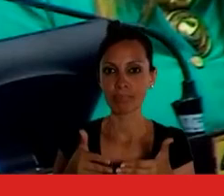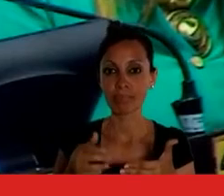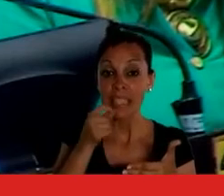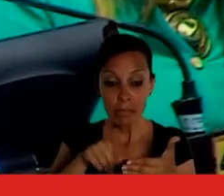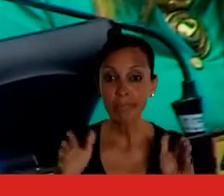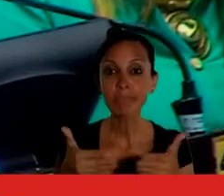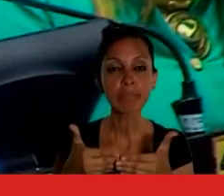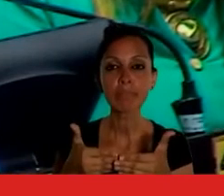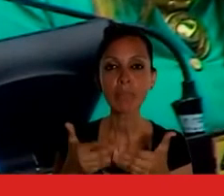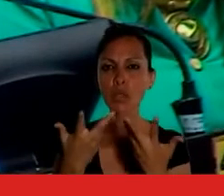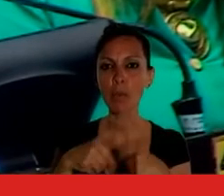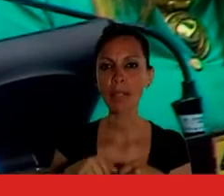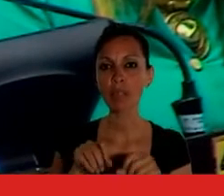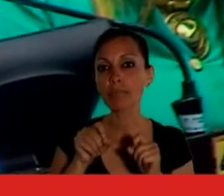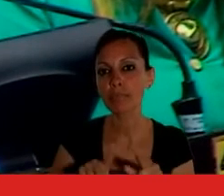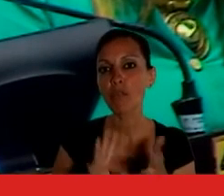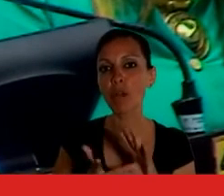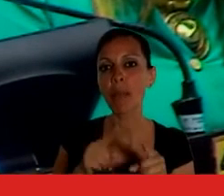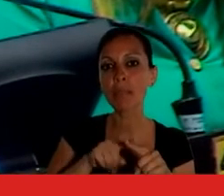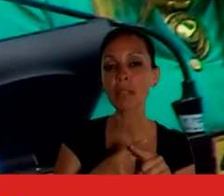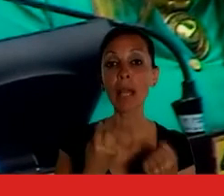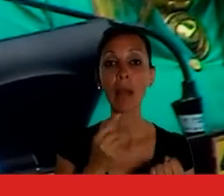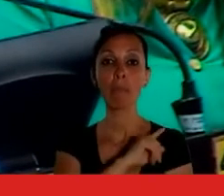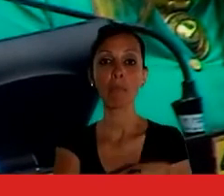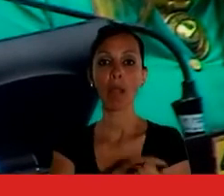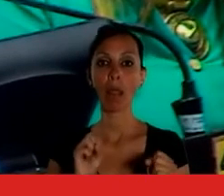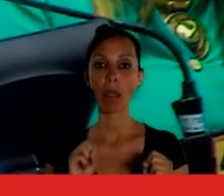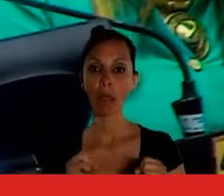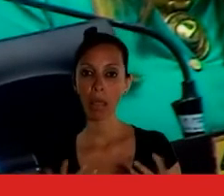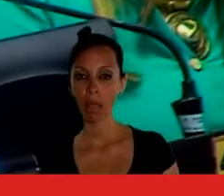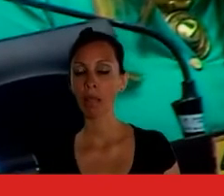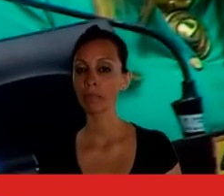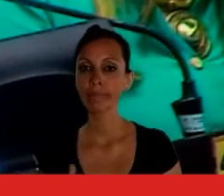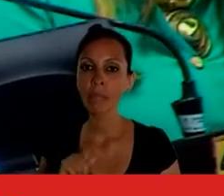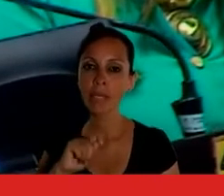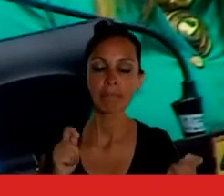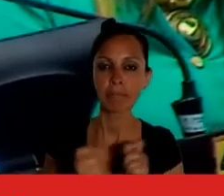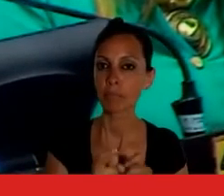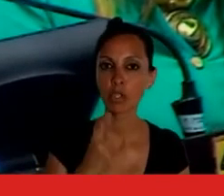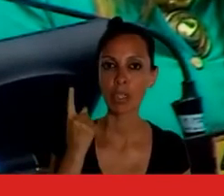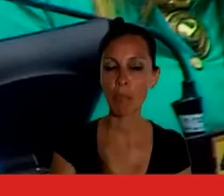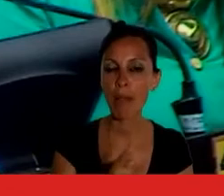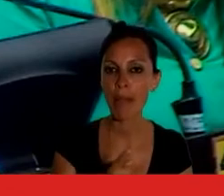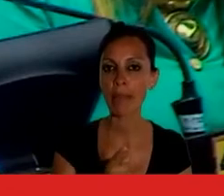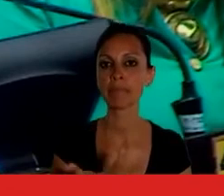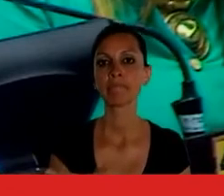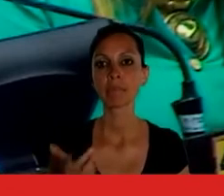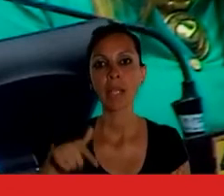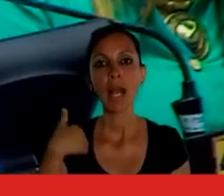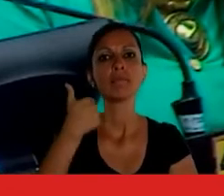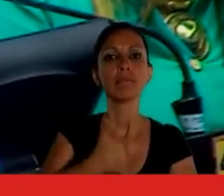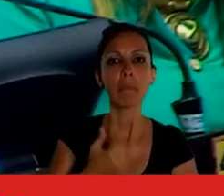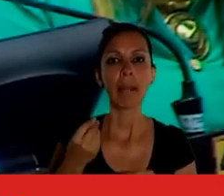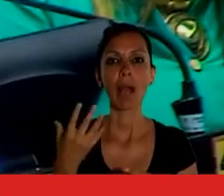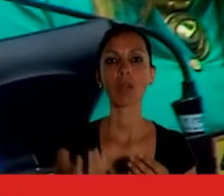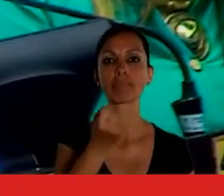siempre pasa en política. Se empieza a perder poder, no podemos hacer las transformaciones. Y acá nosotros vinimos a cumplir